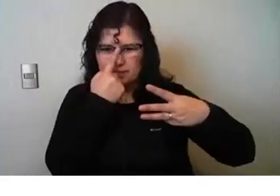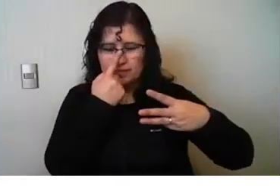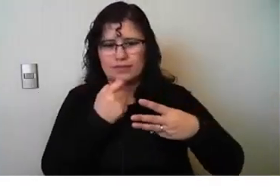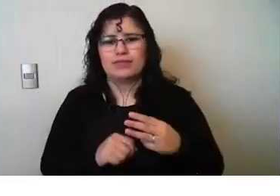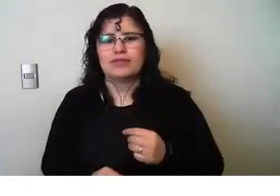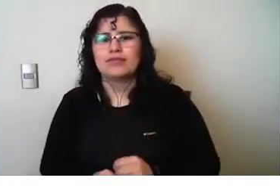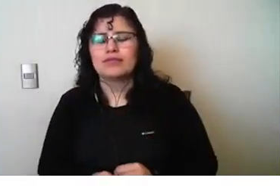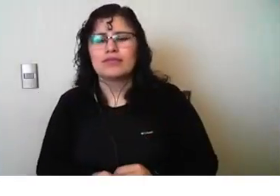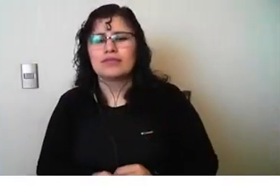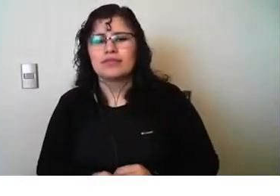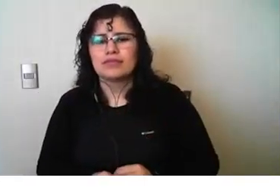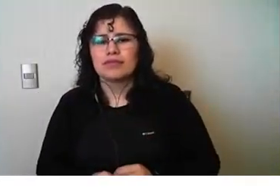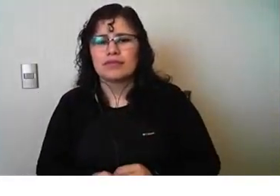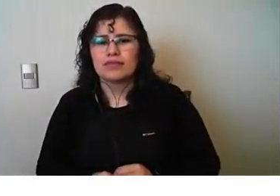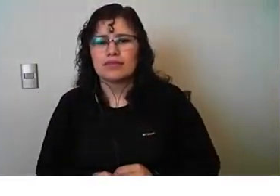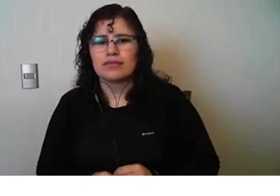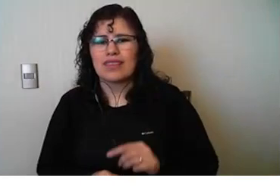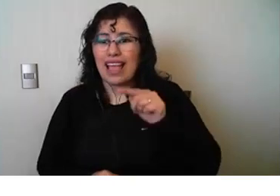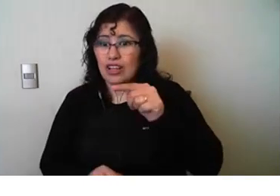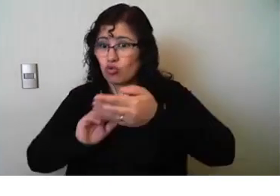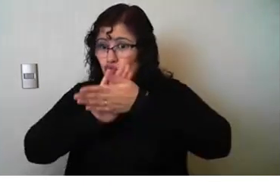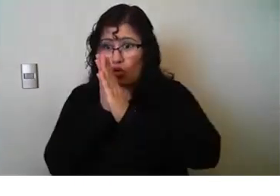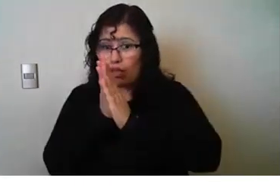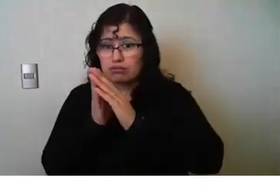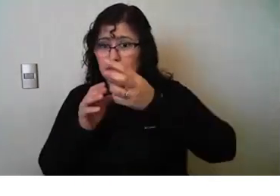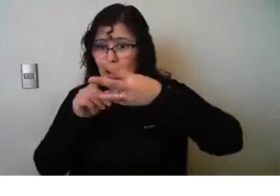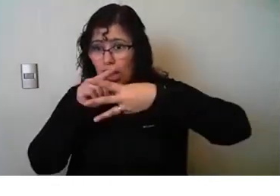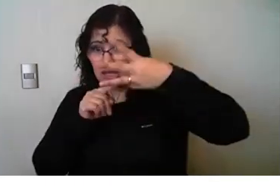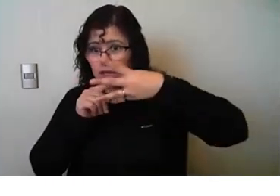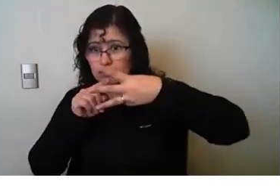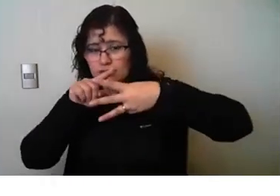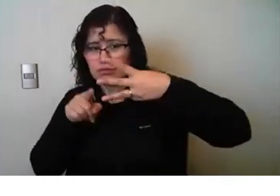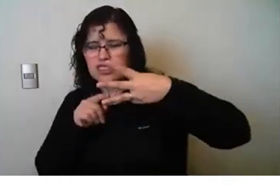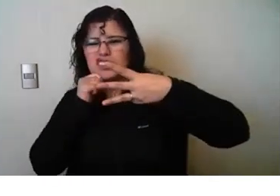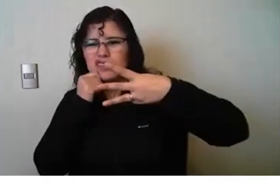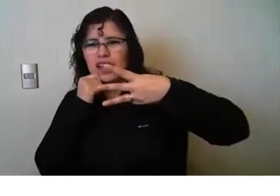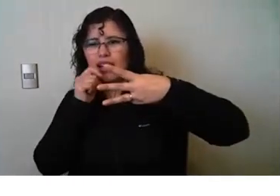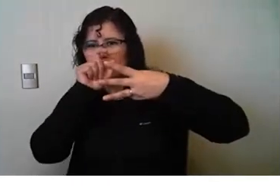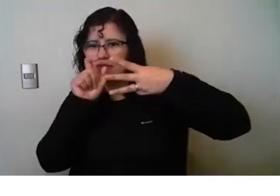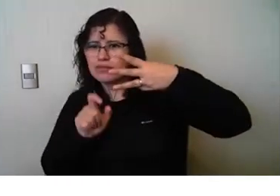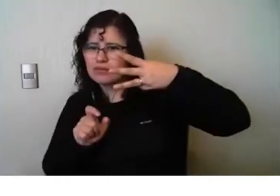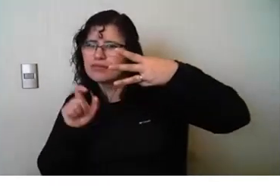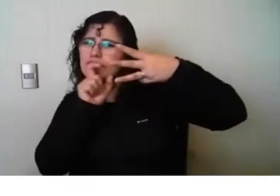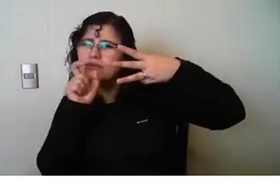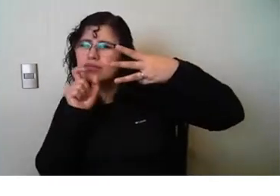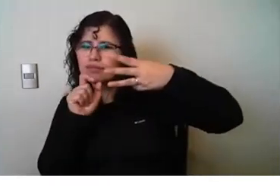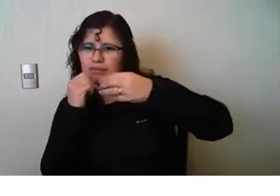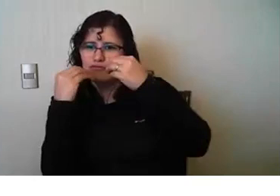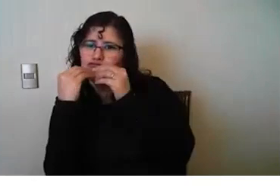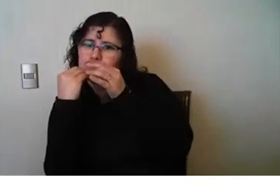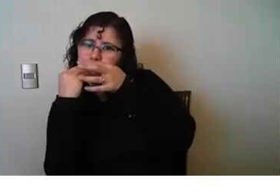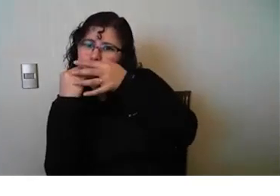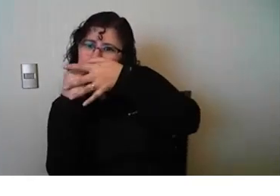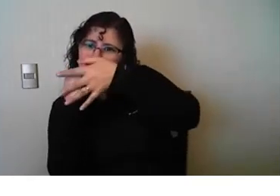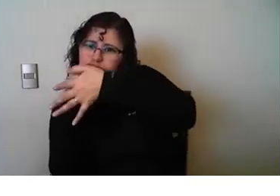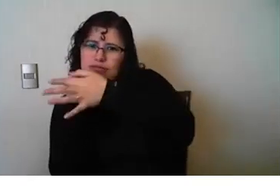Inferior, son todas arterias que van a irrigar el cerebelo y que se observan mejor